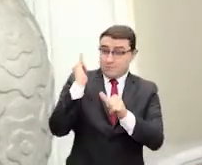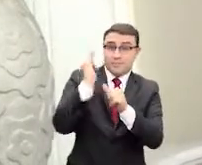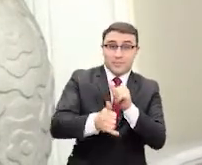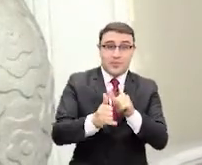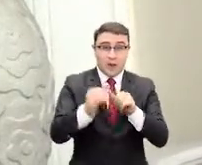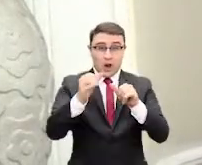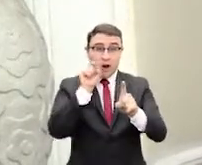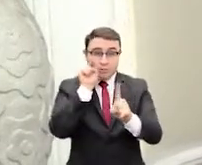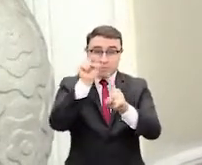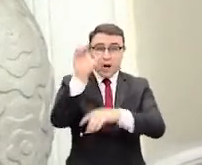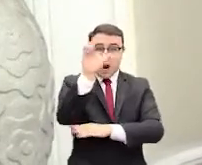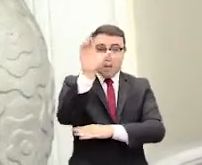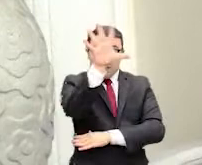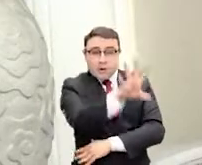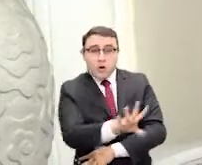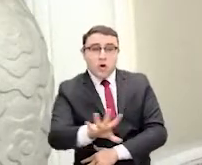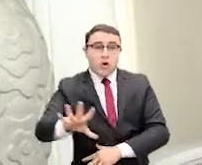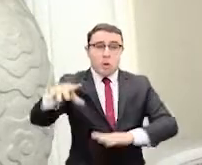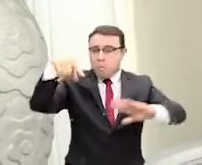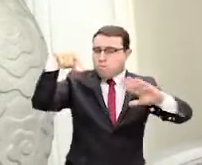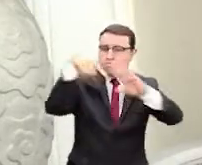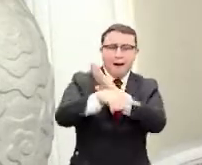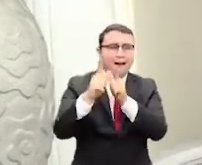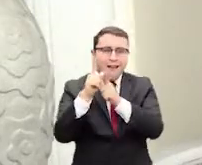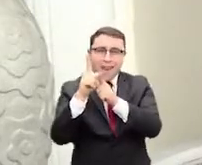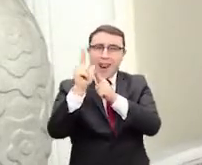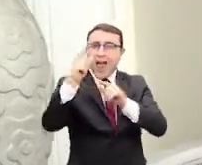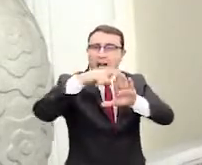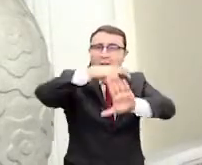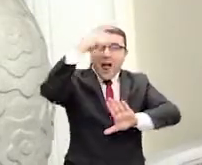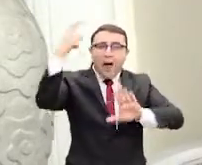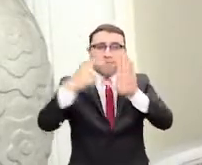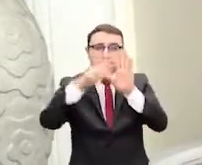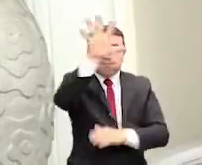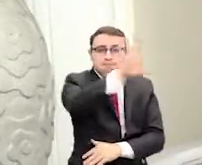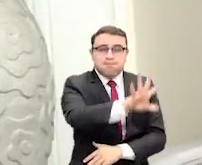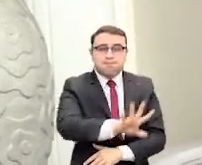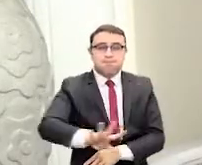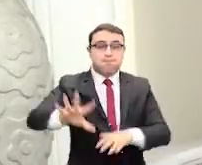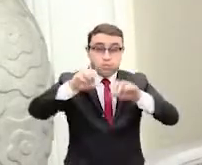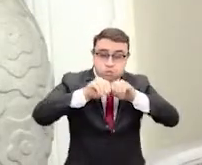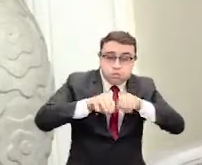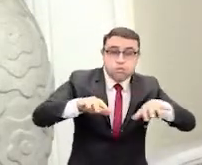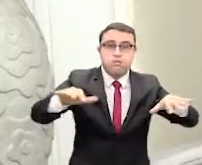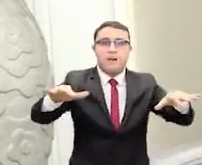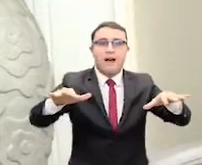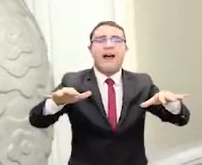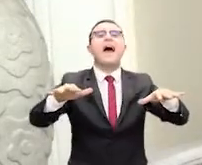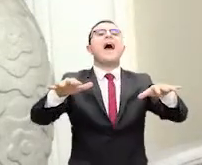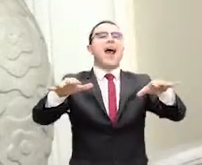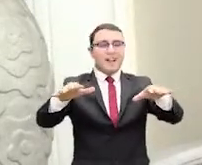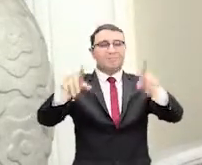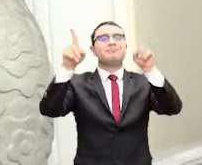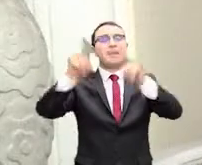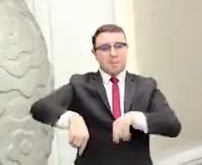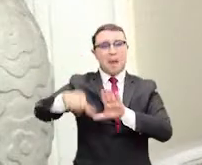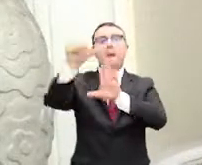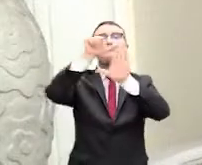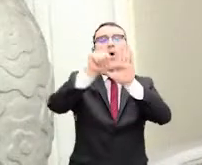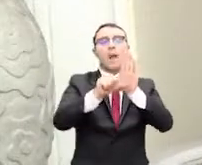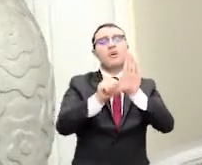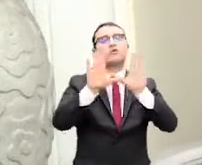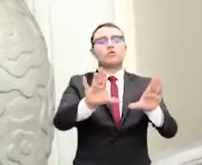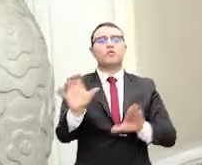hasta los rincones más profundos y remotos de este territorio también contamos con el